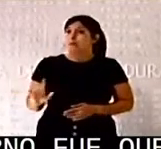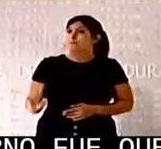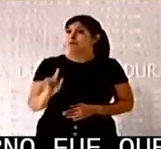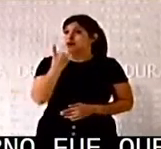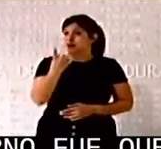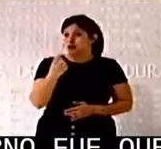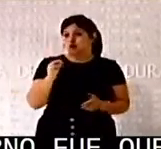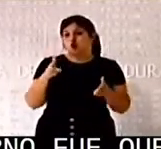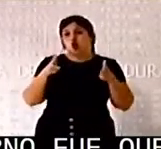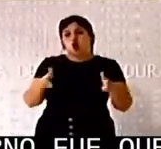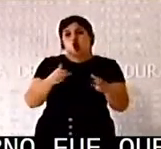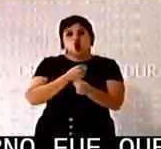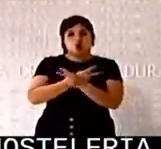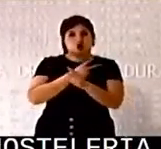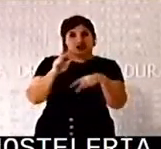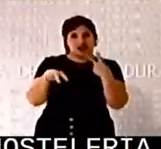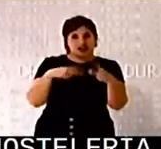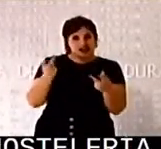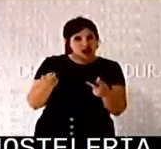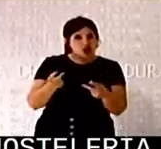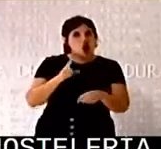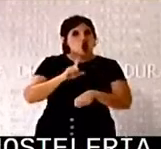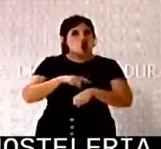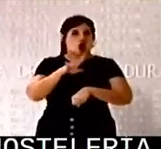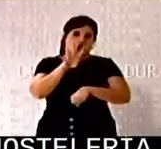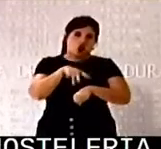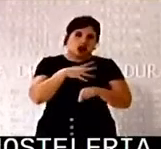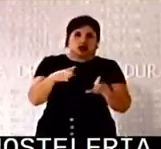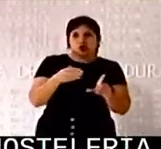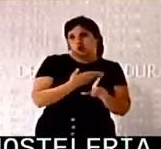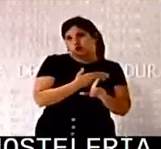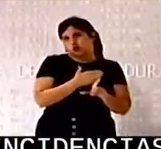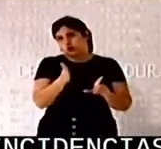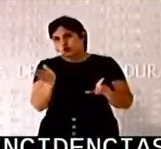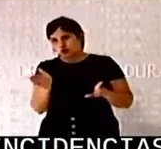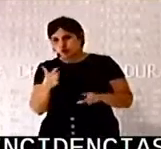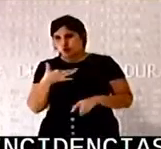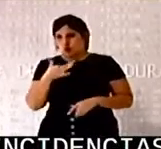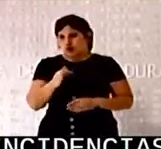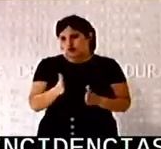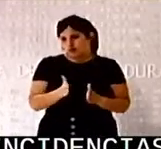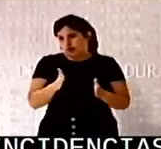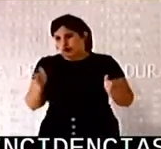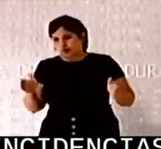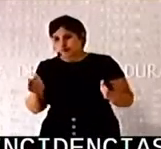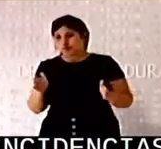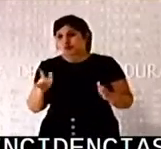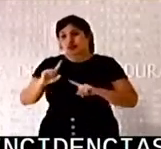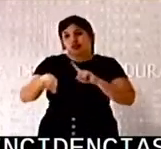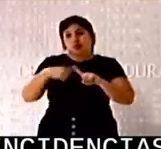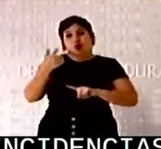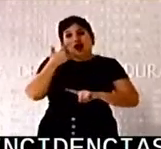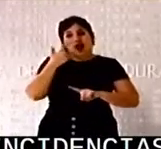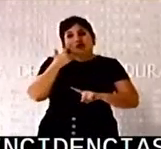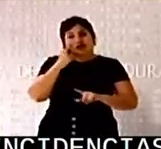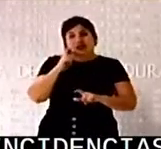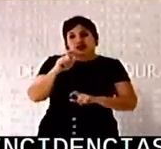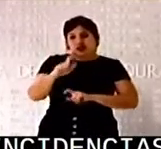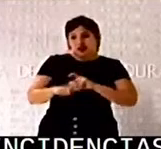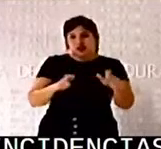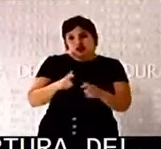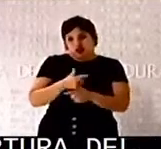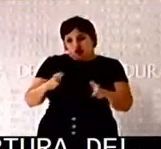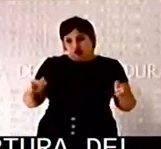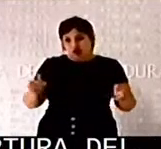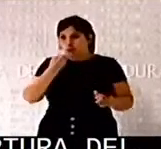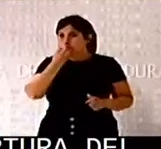hostelería y que después empezaríamos a hablar, si las incidencias iban bien, empezaríamos a hablar de la apertura del ocio